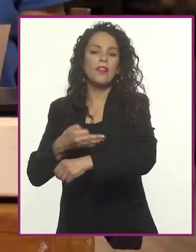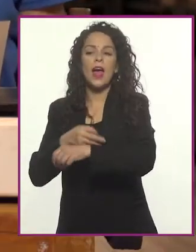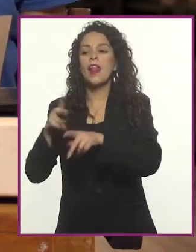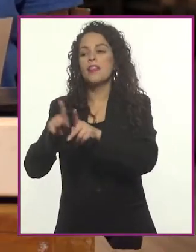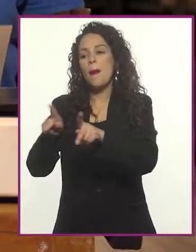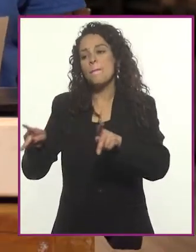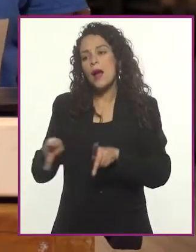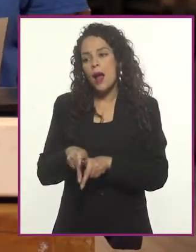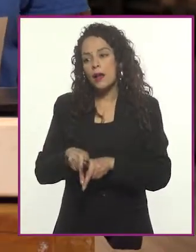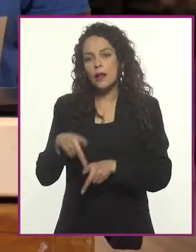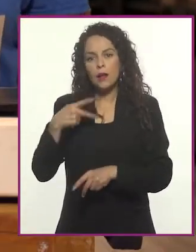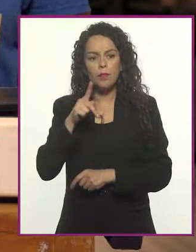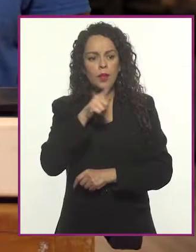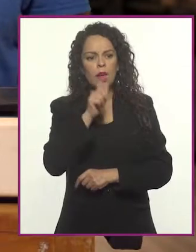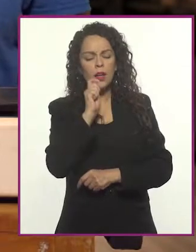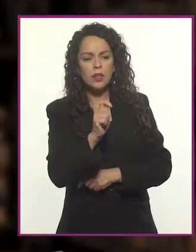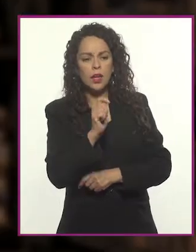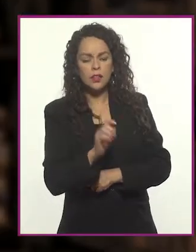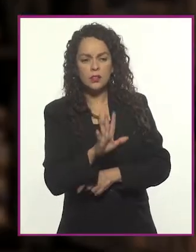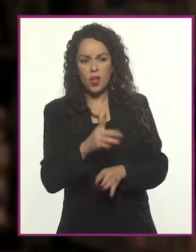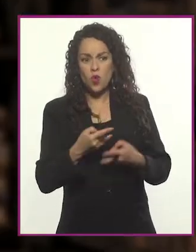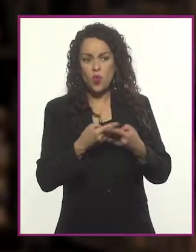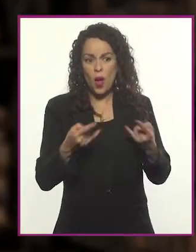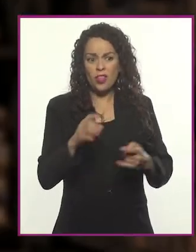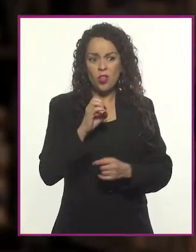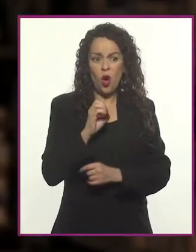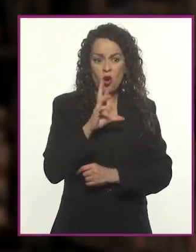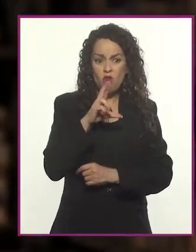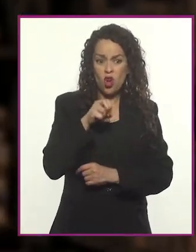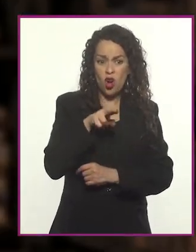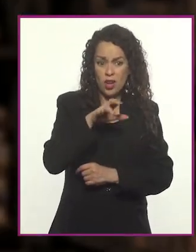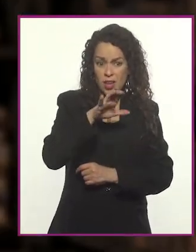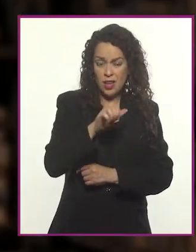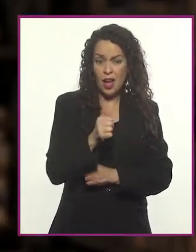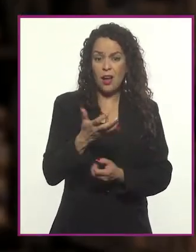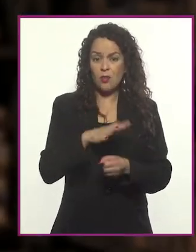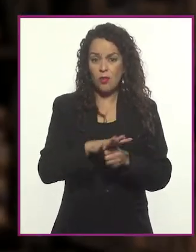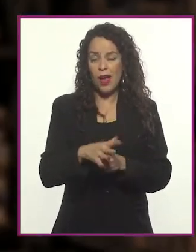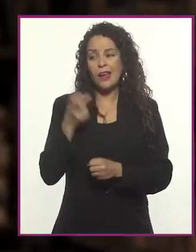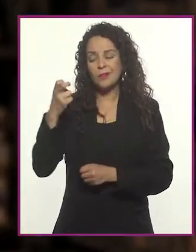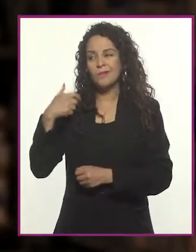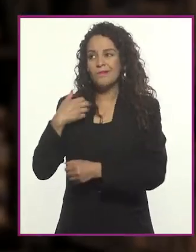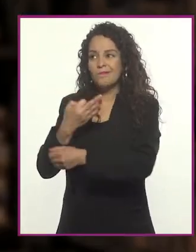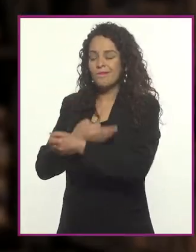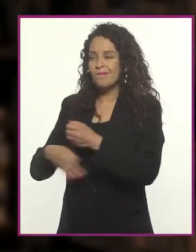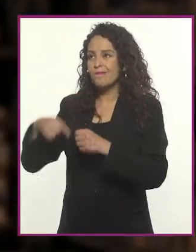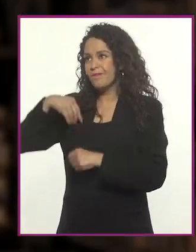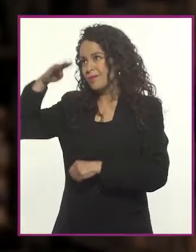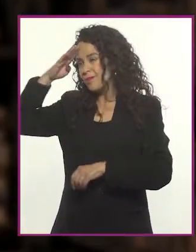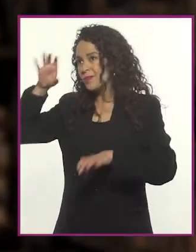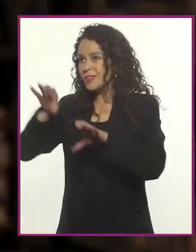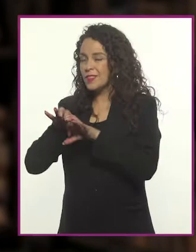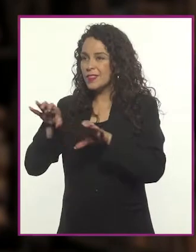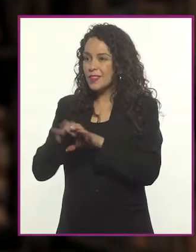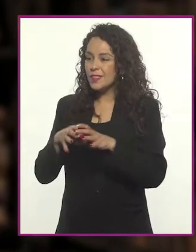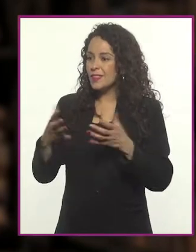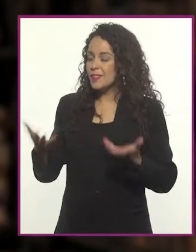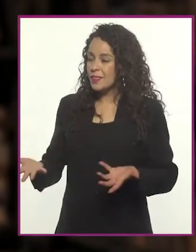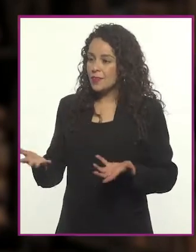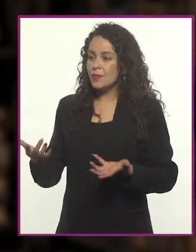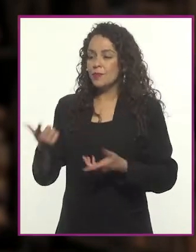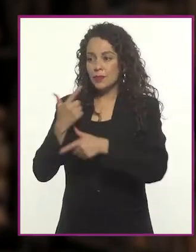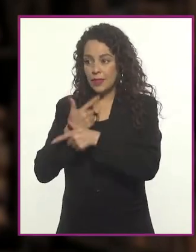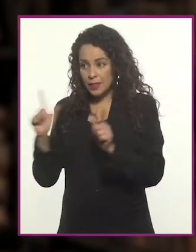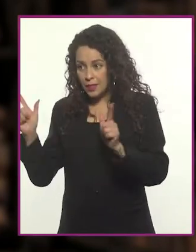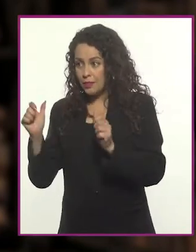¿Pero es cuento o crónica? Uy, por eso me tardé en agarrarle el hilo. Primero pensé en hacer algo completamente libre,